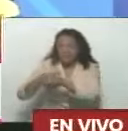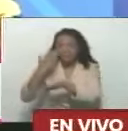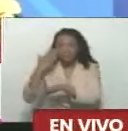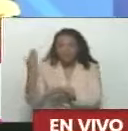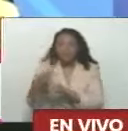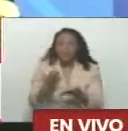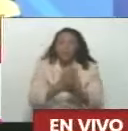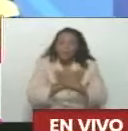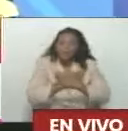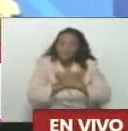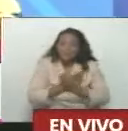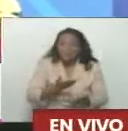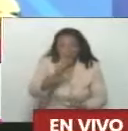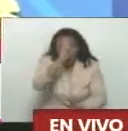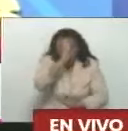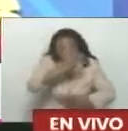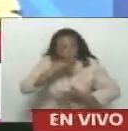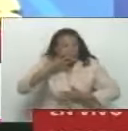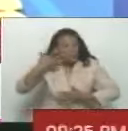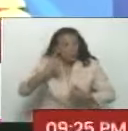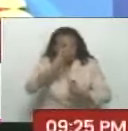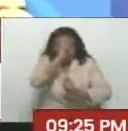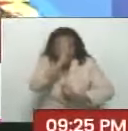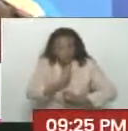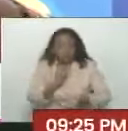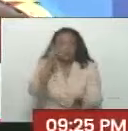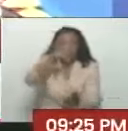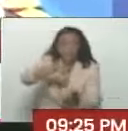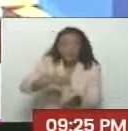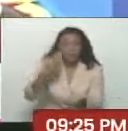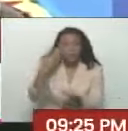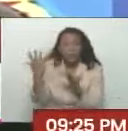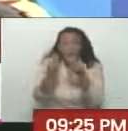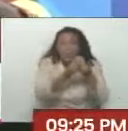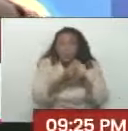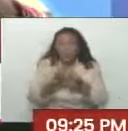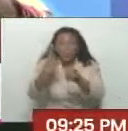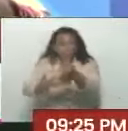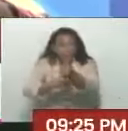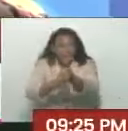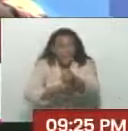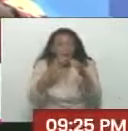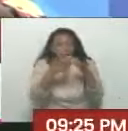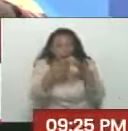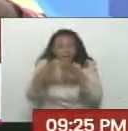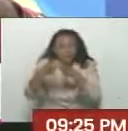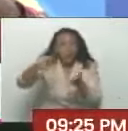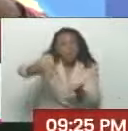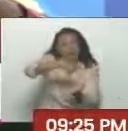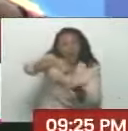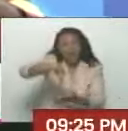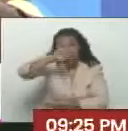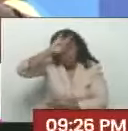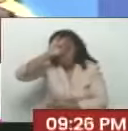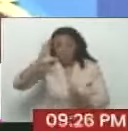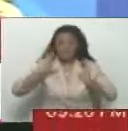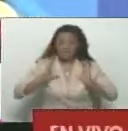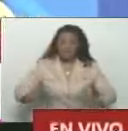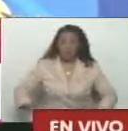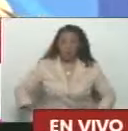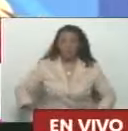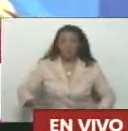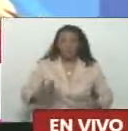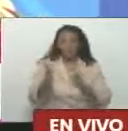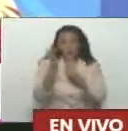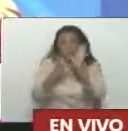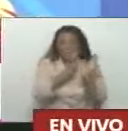Es un placer y un orgullo estar aquí presente con mis hermanos bailantes del Santísimo Sacramento del Altar,